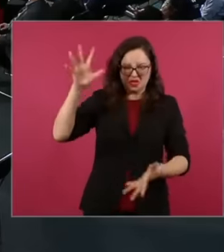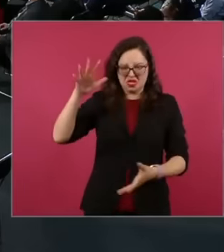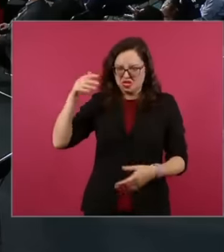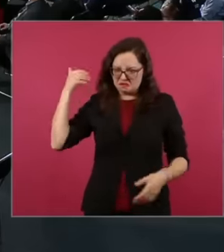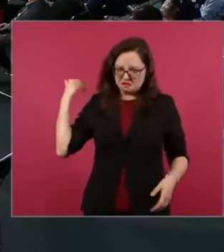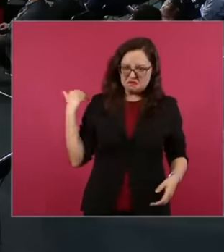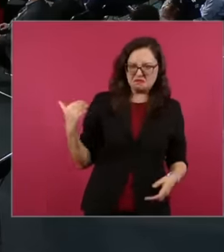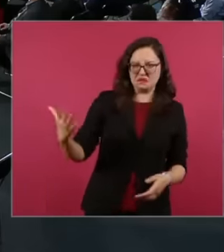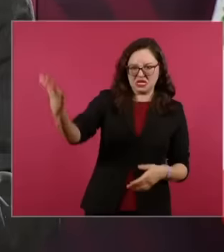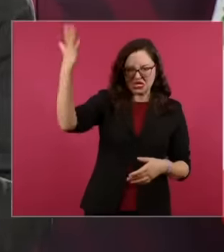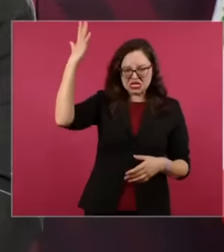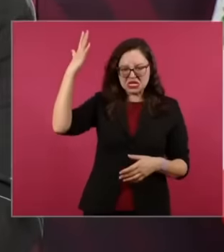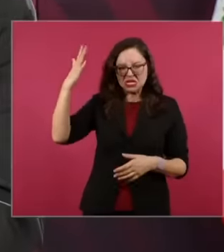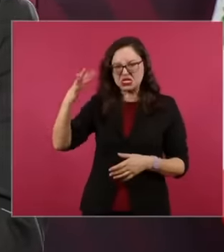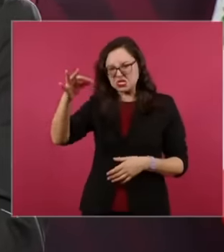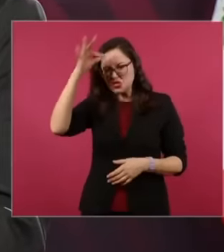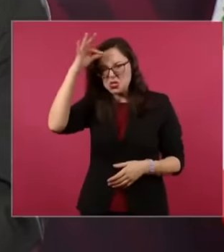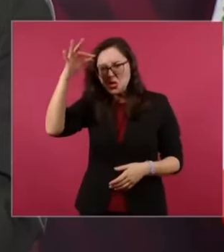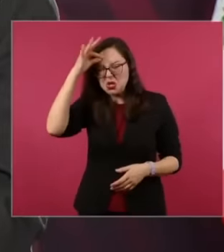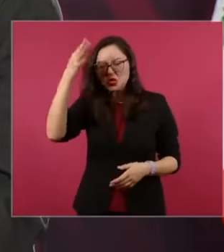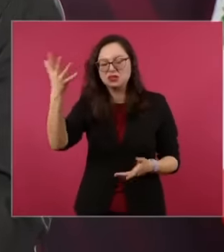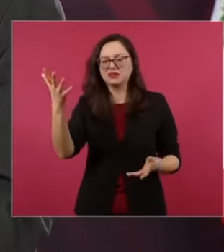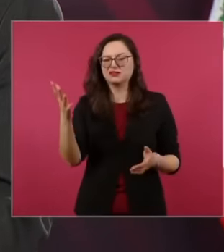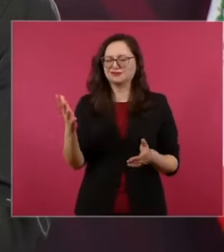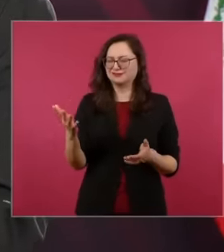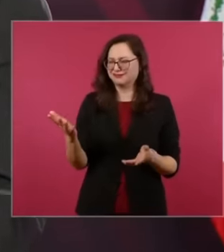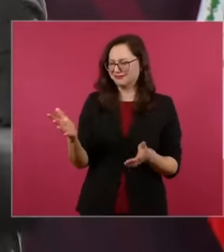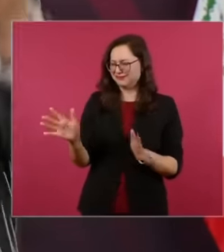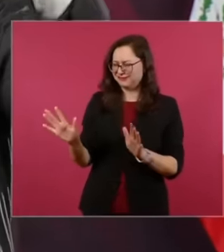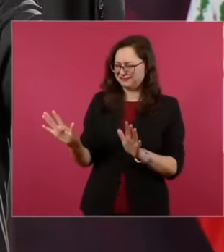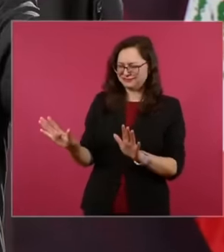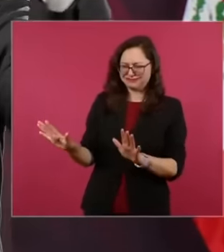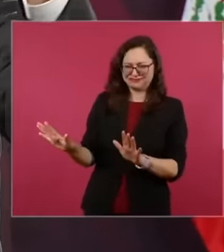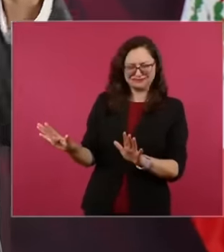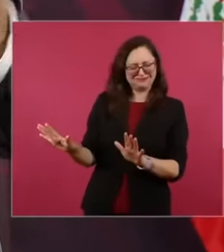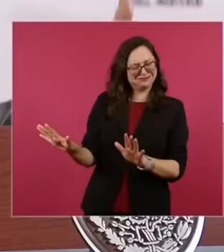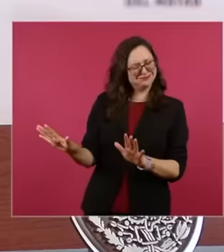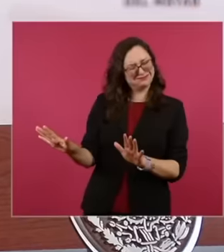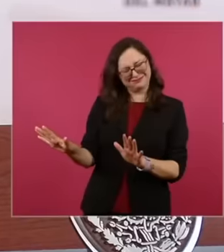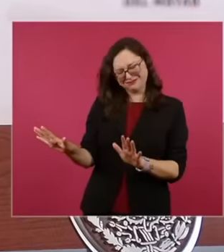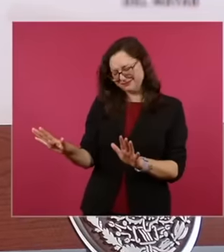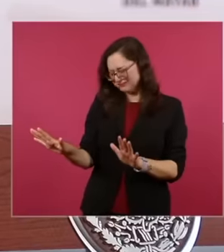¿Pueblo tonto? No, no, no, no, no.